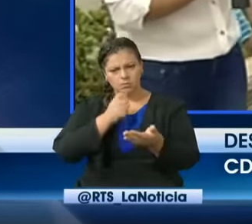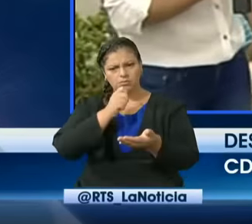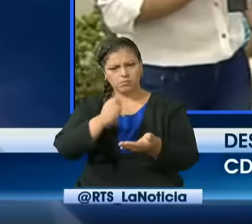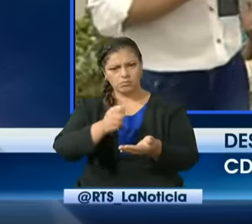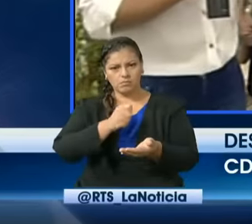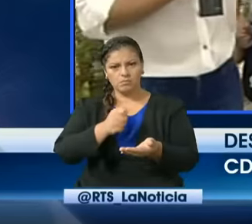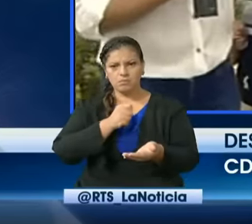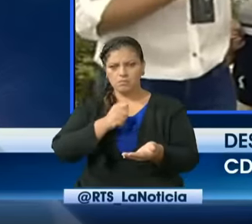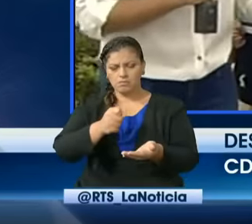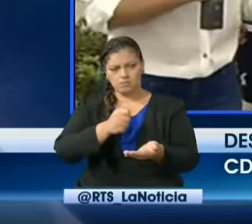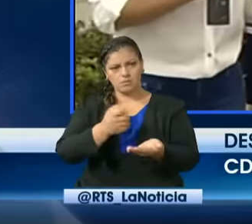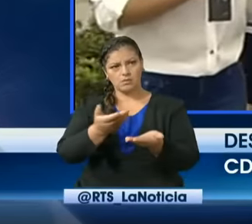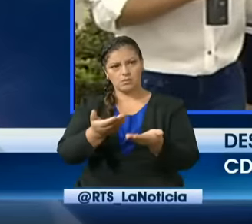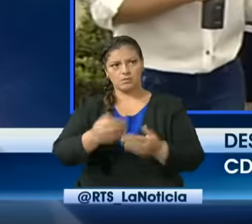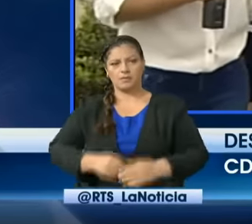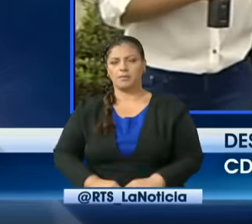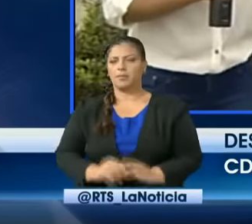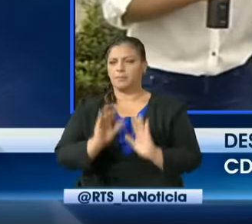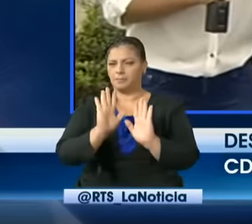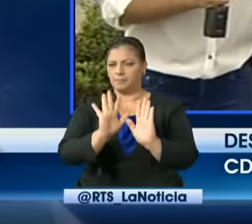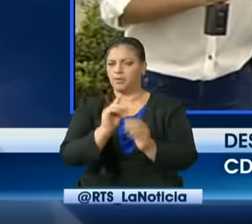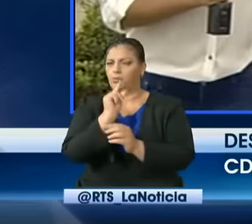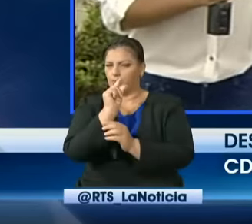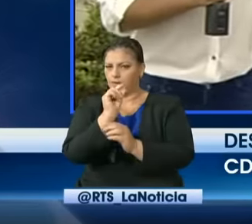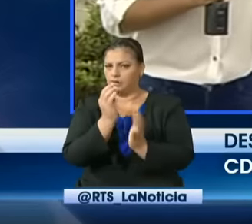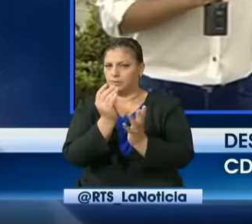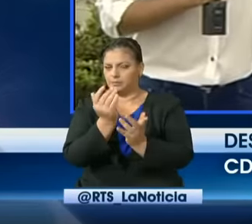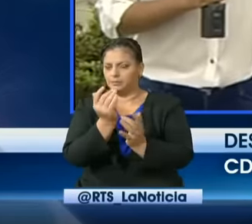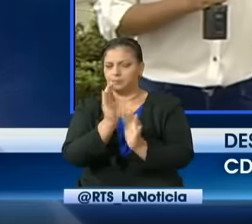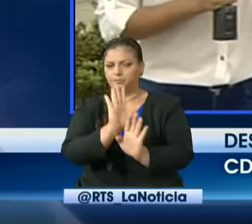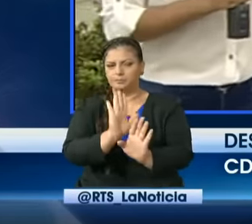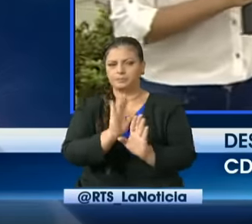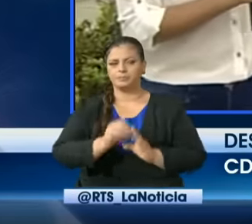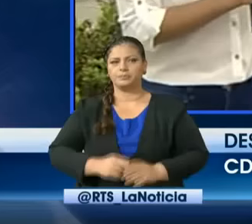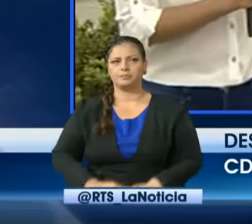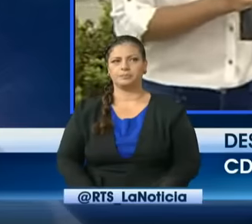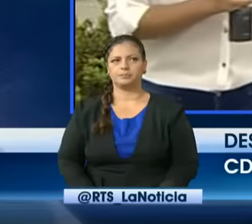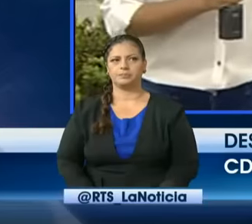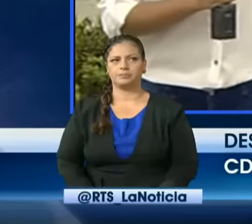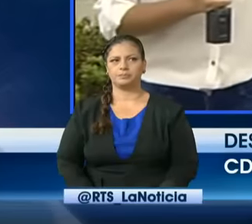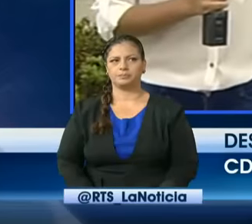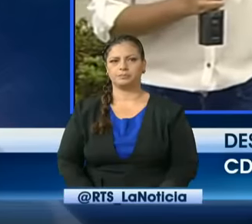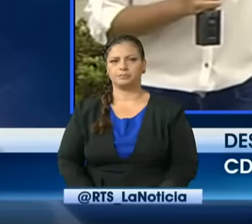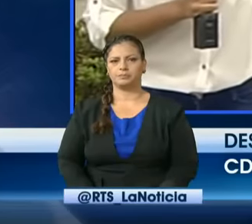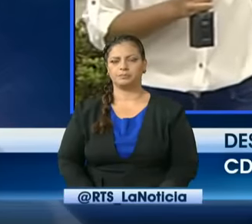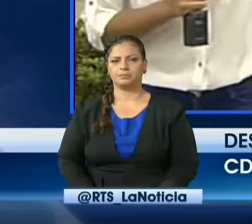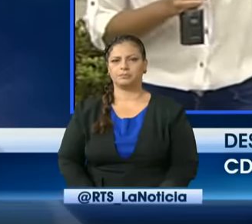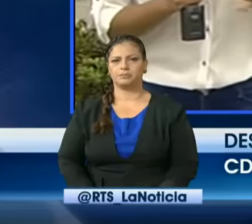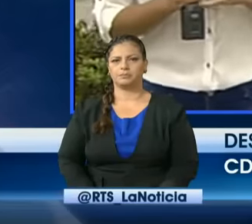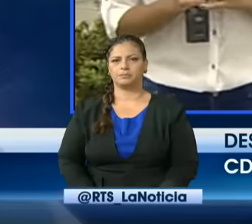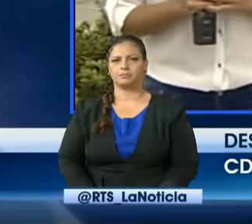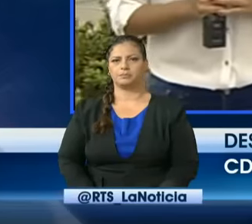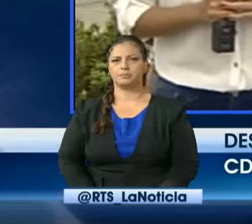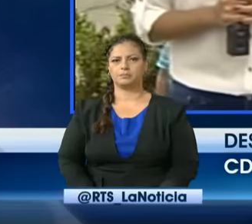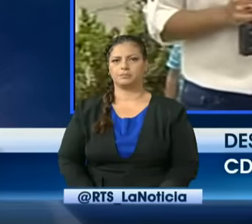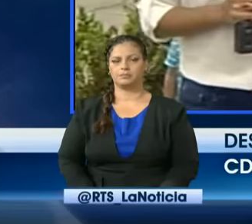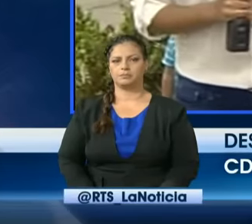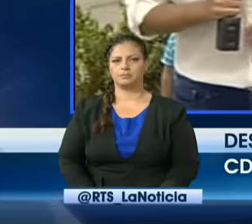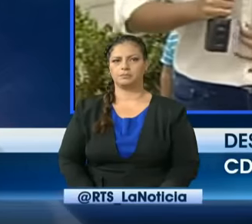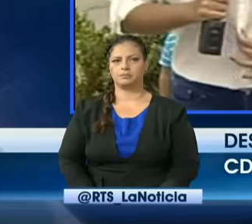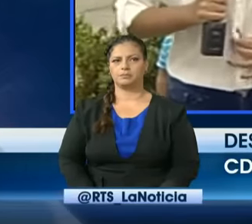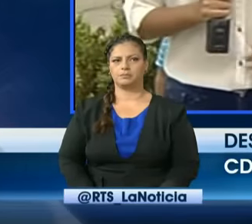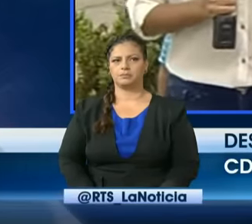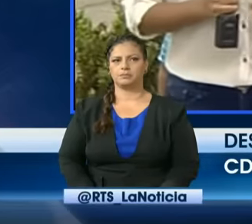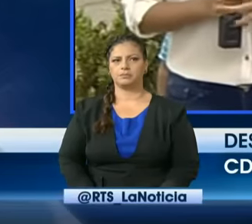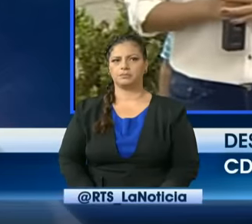palabra, pero en un próximo enlace. En un próximo enlace, Hugo, vamos a conocer cuál es la decisión y la respuesta de los moradores de aquí de la Ciudadela. Bueno,